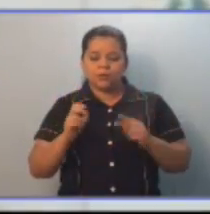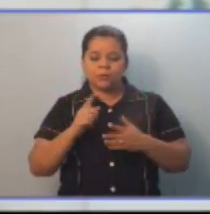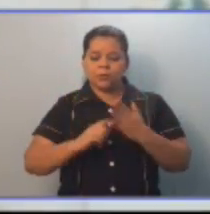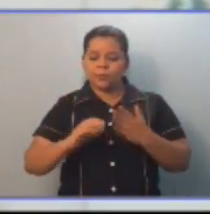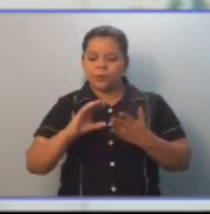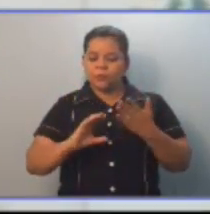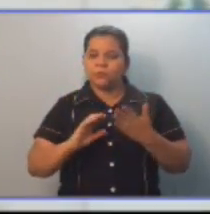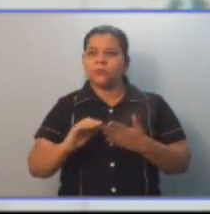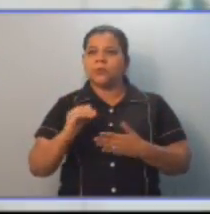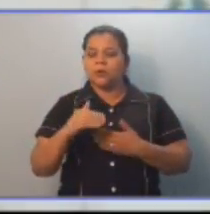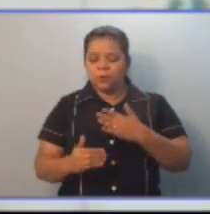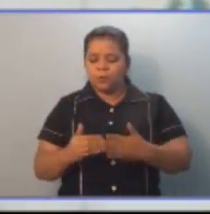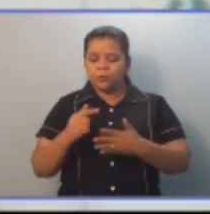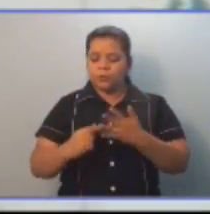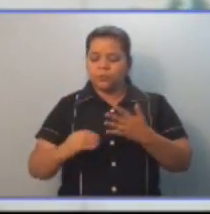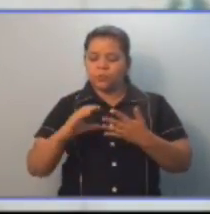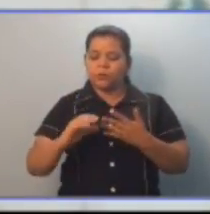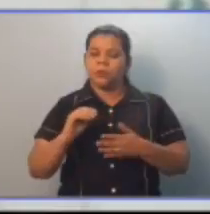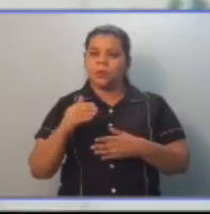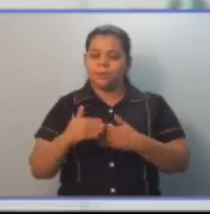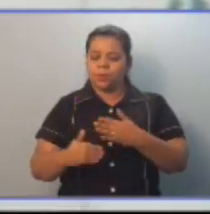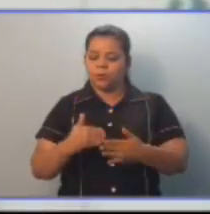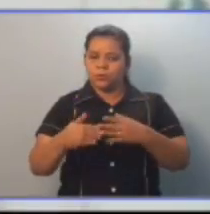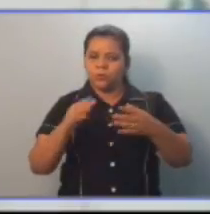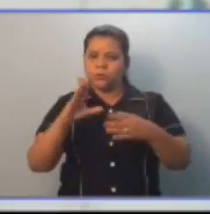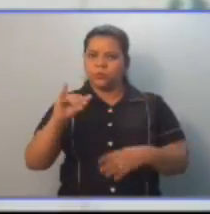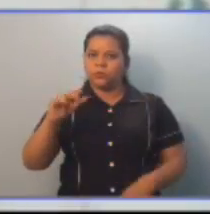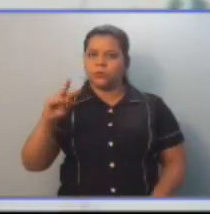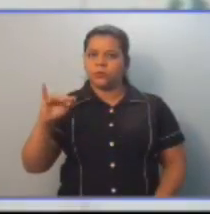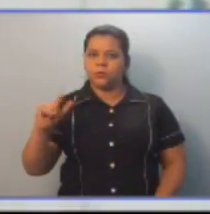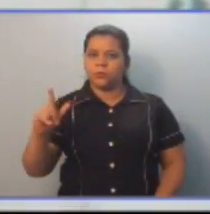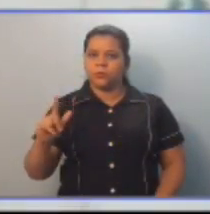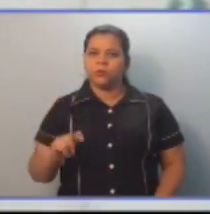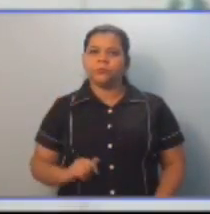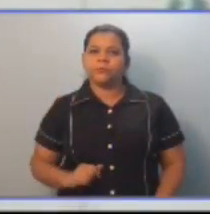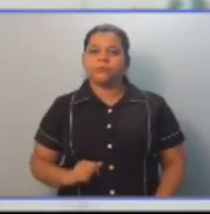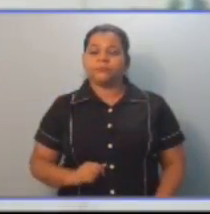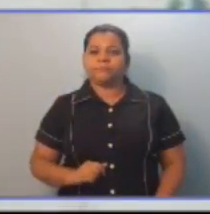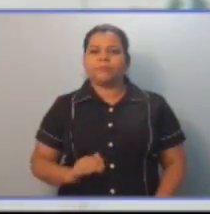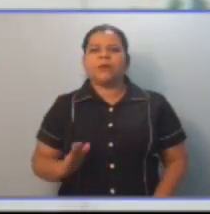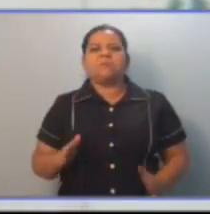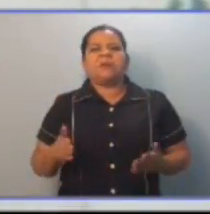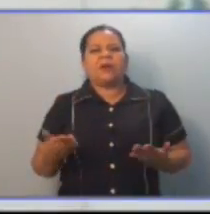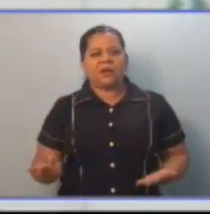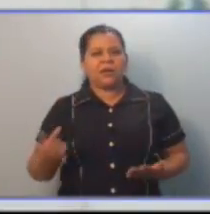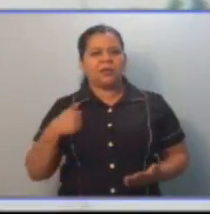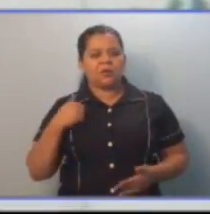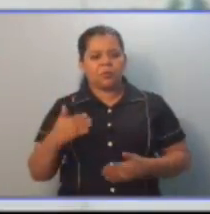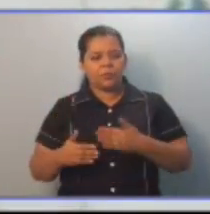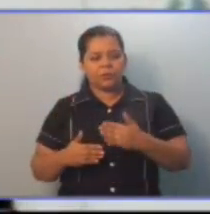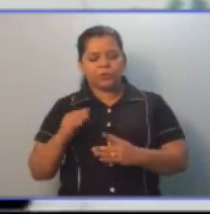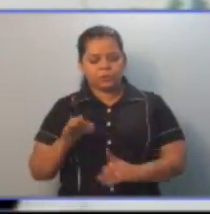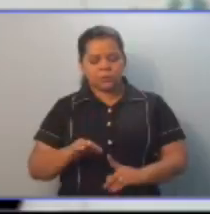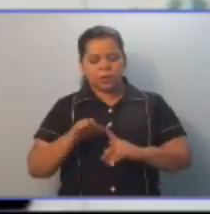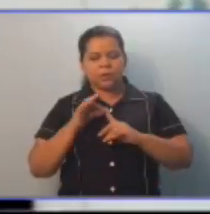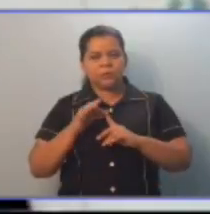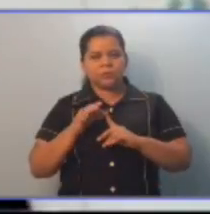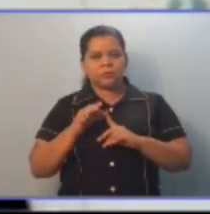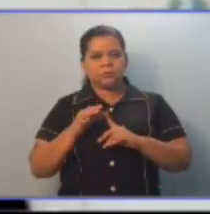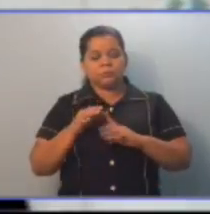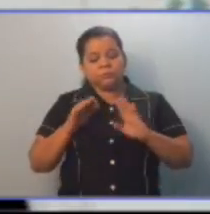constitucional, procesal y procesal civil. ¿Qué me motiva para participar en el proceso de elección?